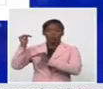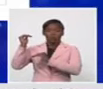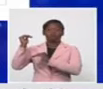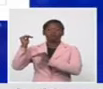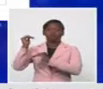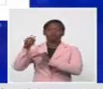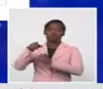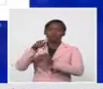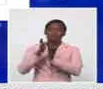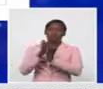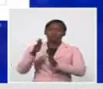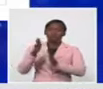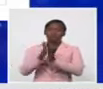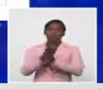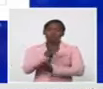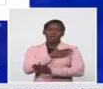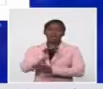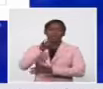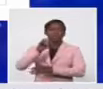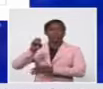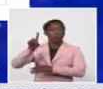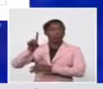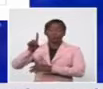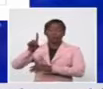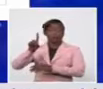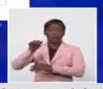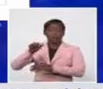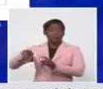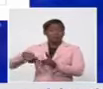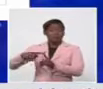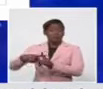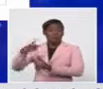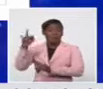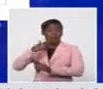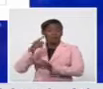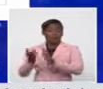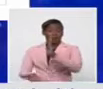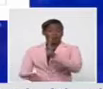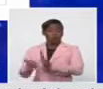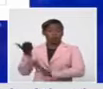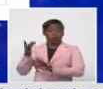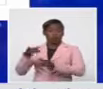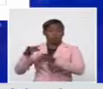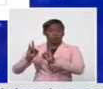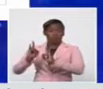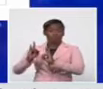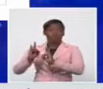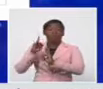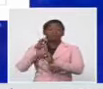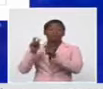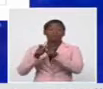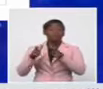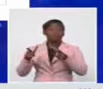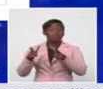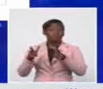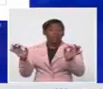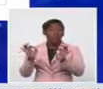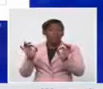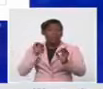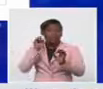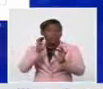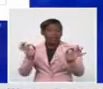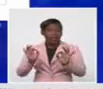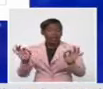marzo con 101, pues lamentablemente en abril, sin terminar el mes,